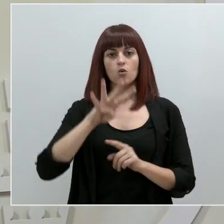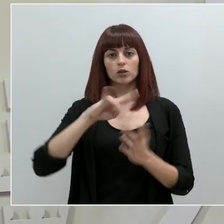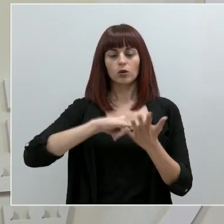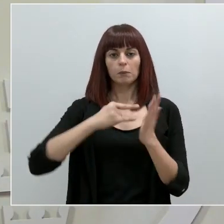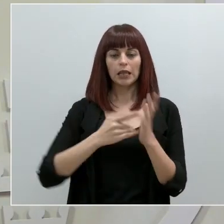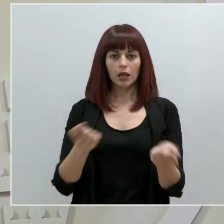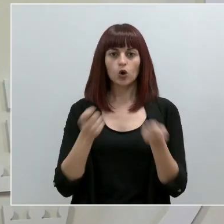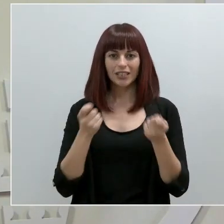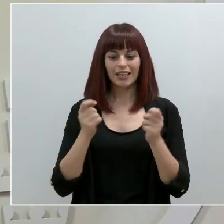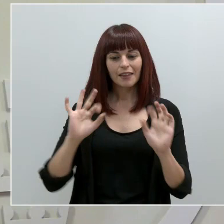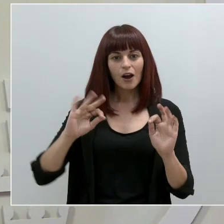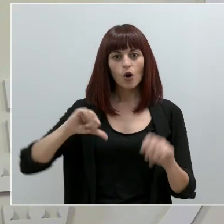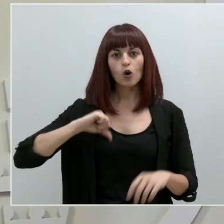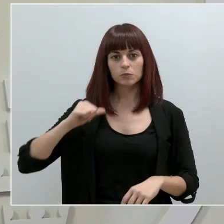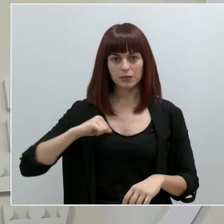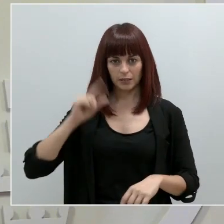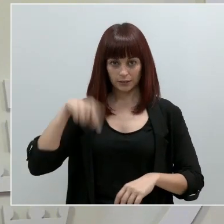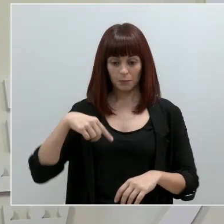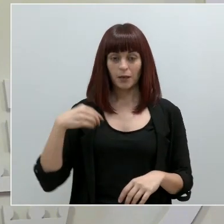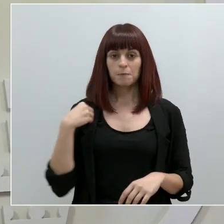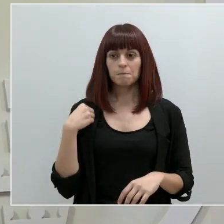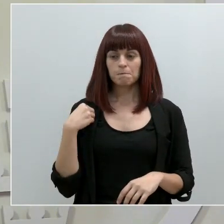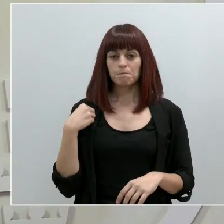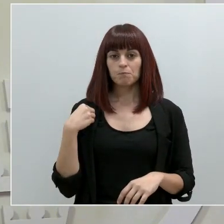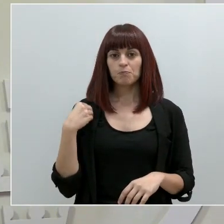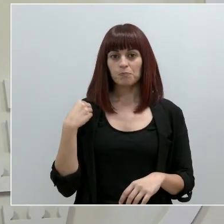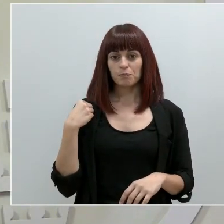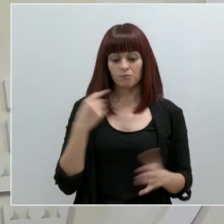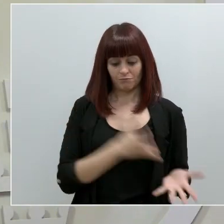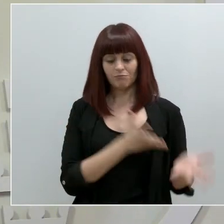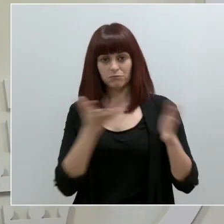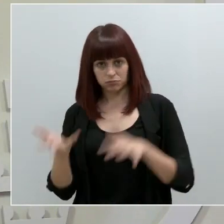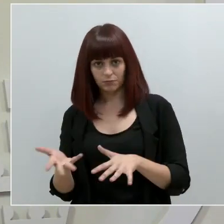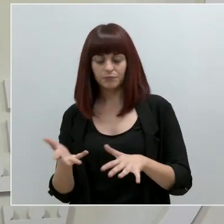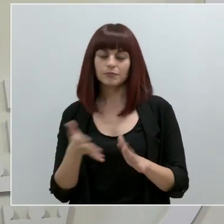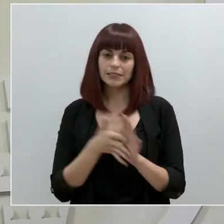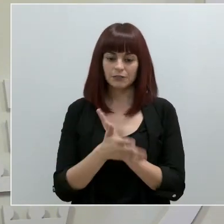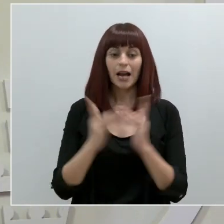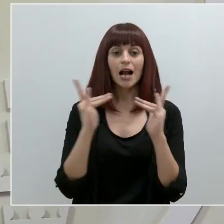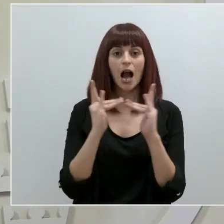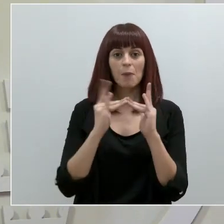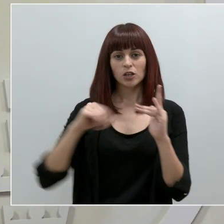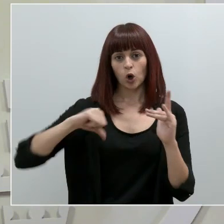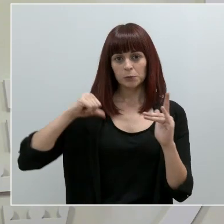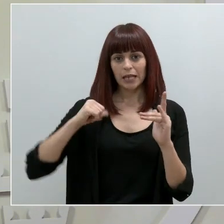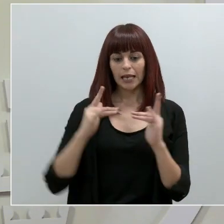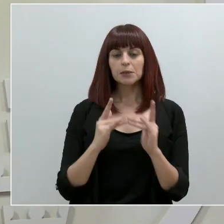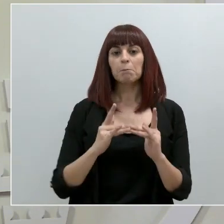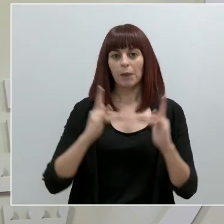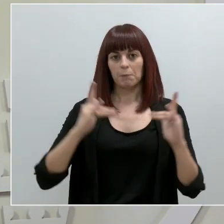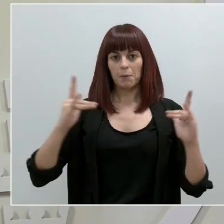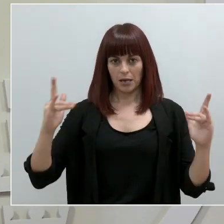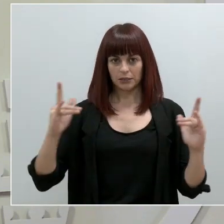para Hospitales y a poner en marcha el mismo, lo que nos ha permitido ampliar el número de camas hospitalarias y de las unidades de